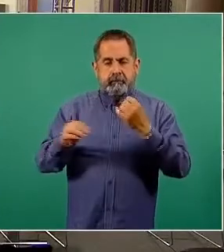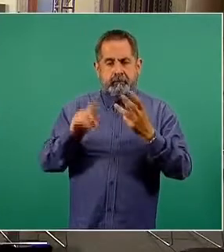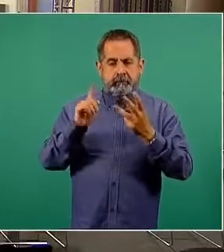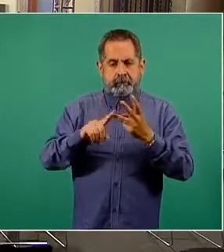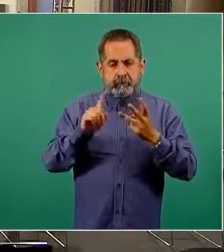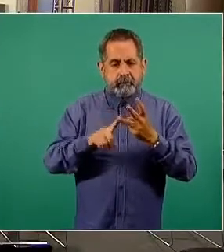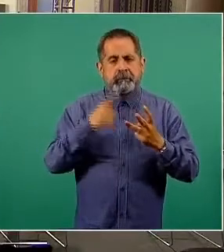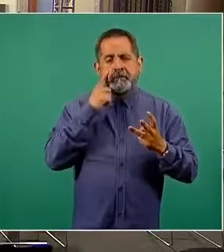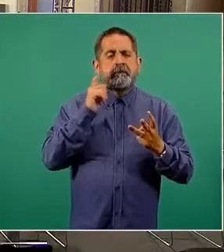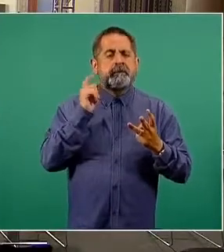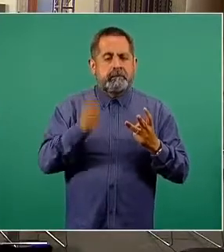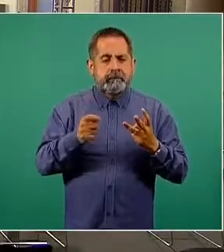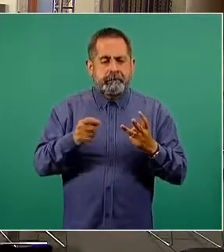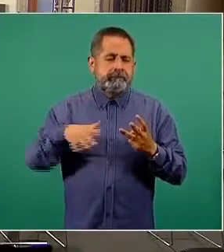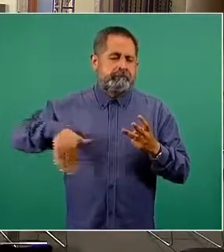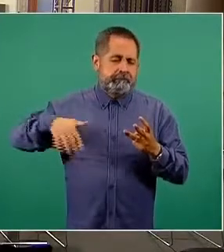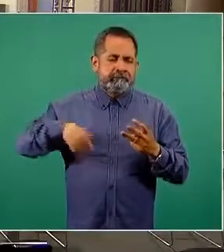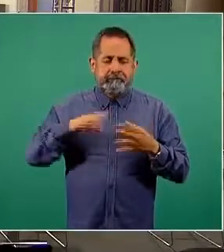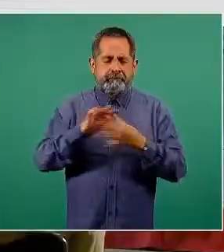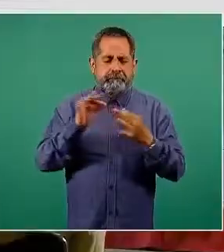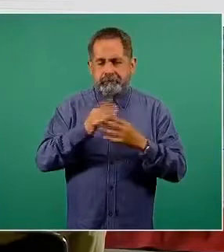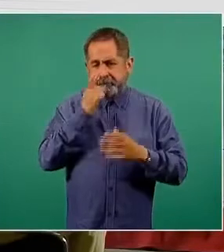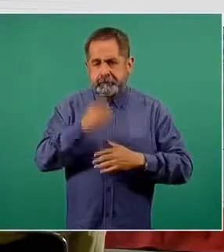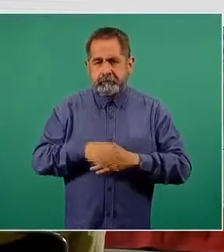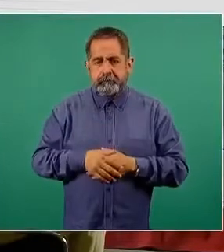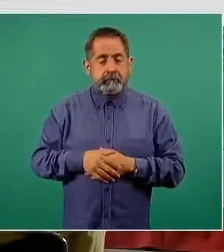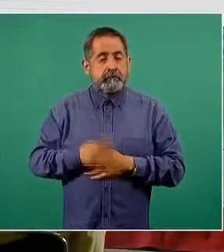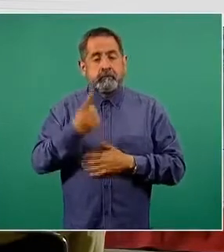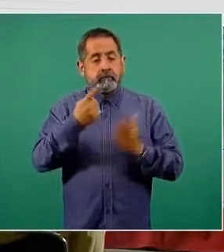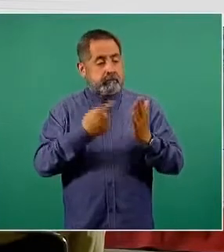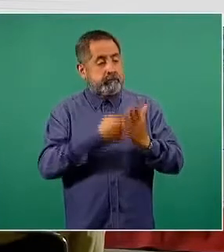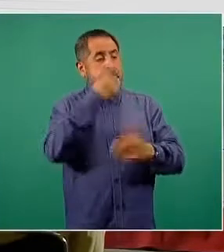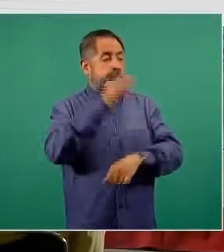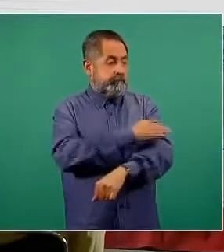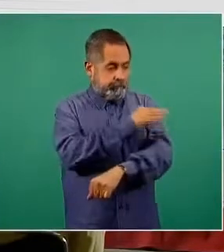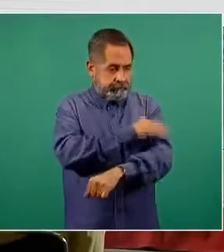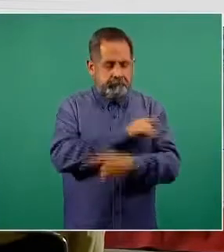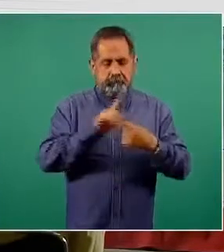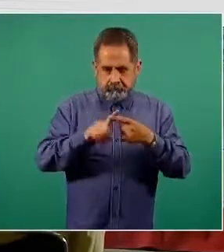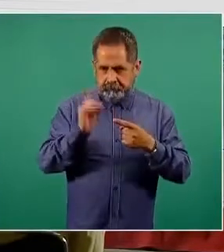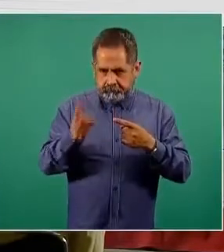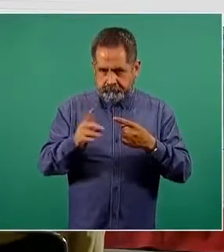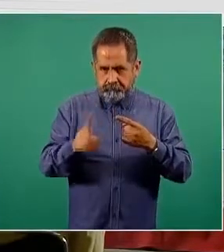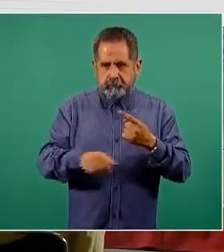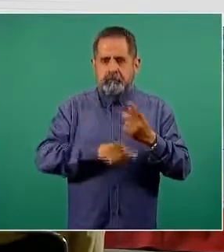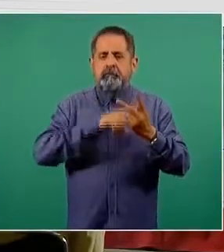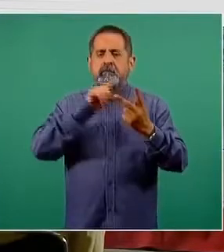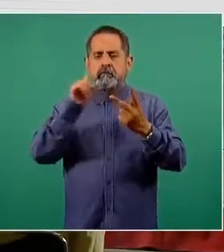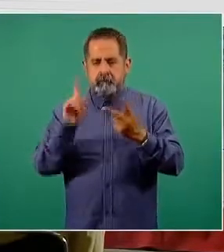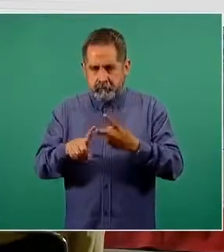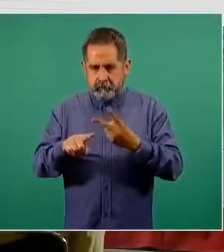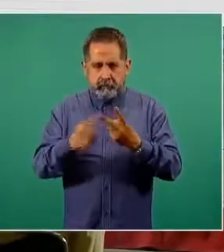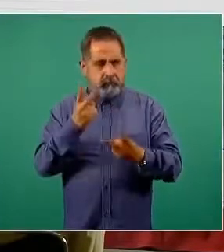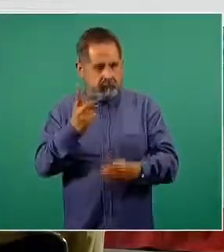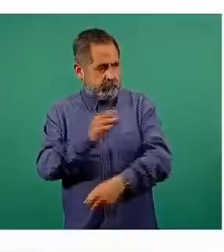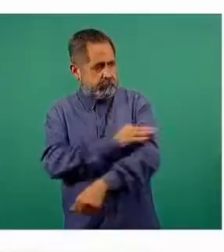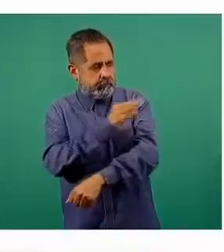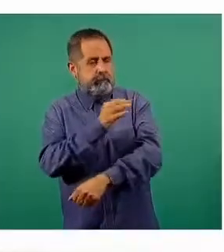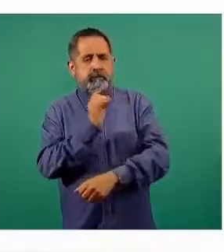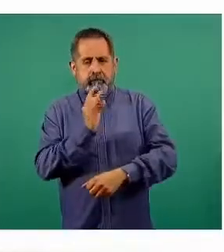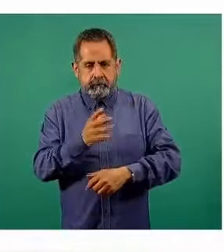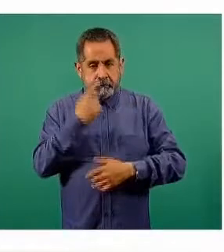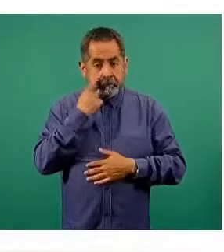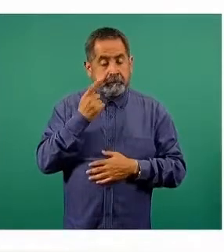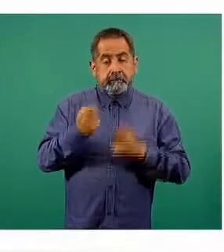estos perfiles, lo que ya comentaba, primera dosis, segunda dosis. Entonces, vean ustedes cómo el ritmo de